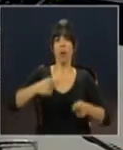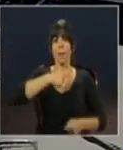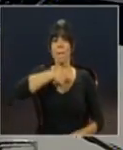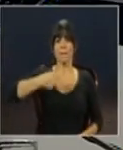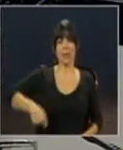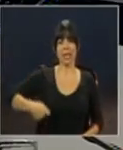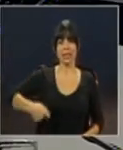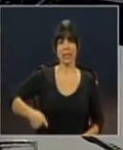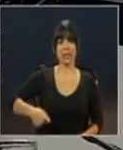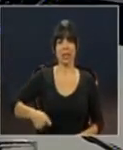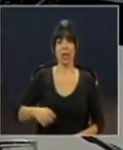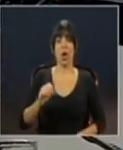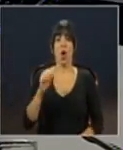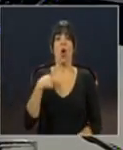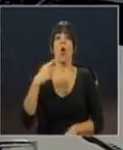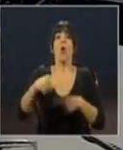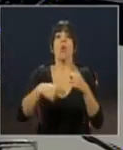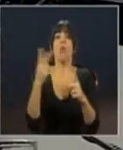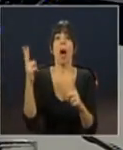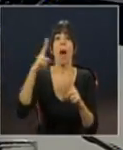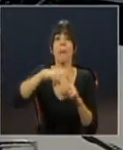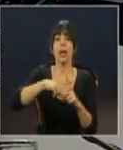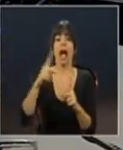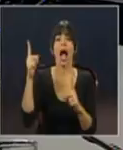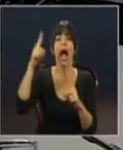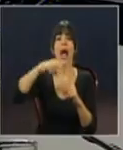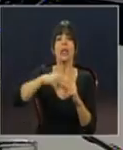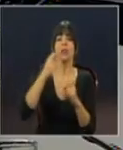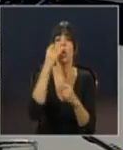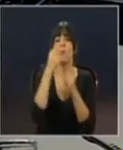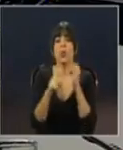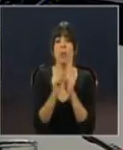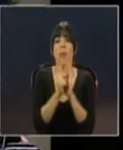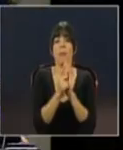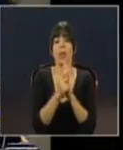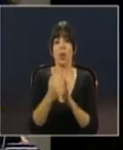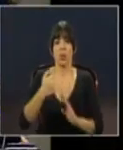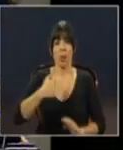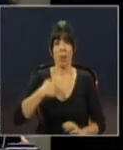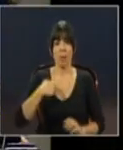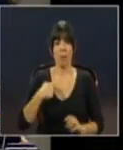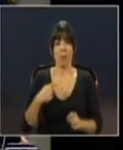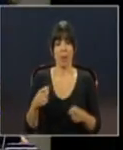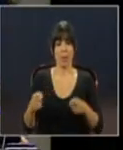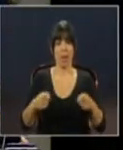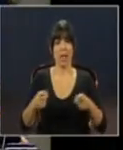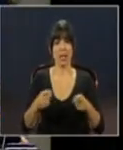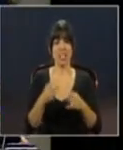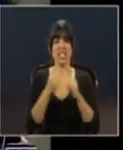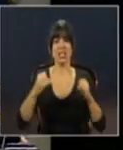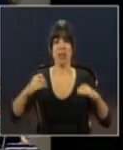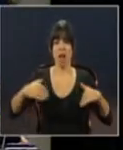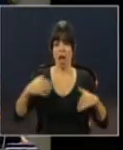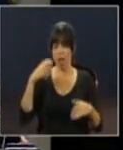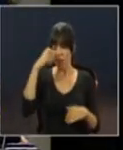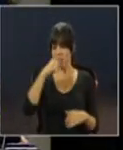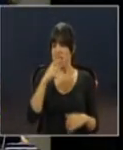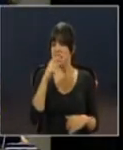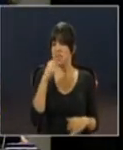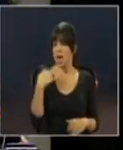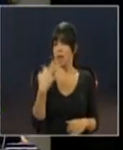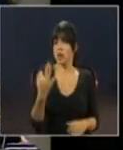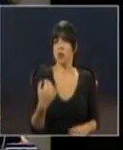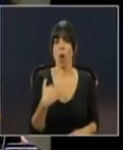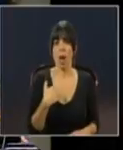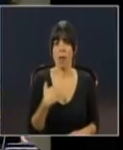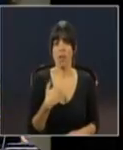presidencial o que lo ejerceré hasta el último minuto de mi mandato, sin plena conciencia de quién me eligió